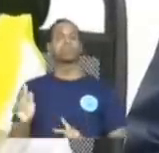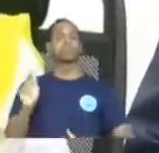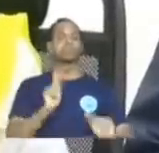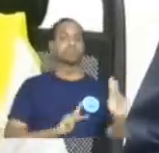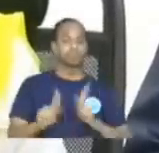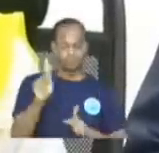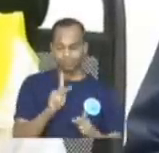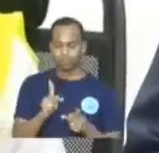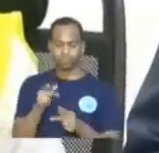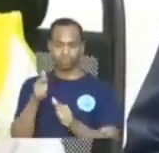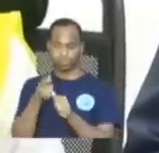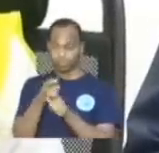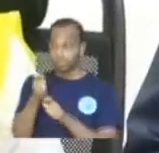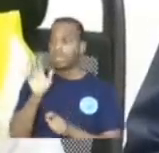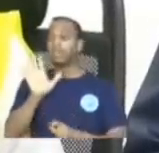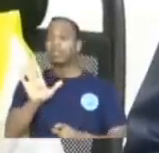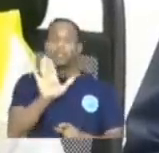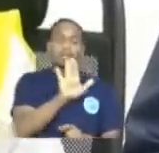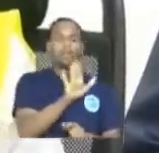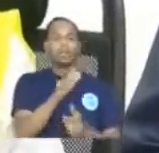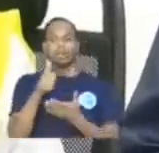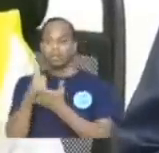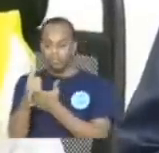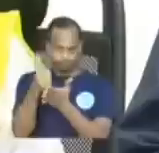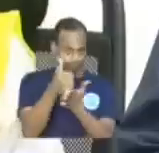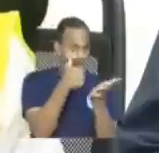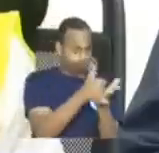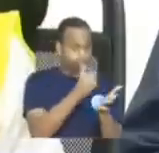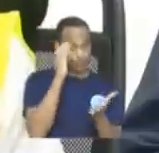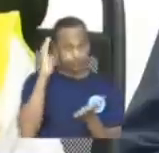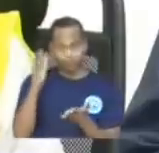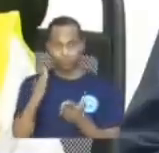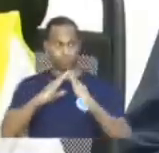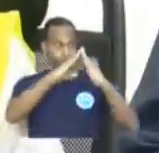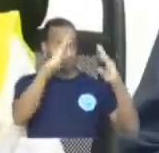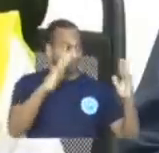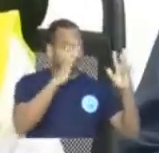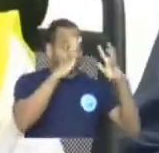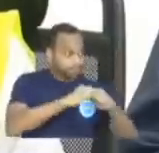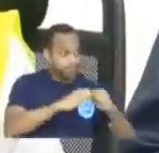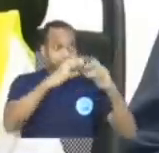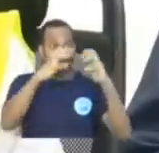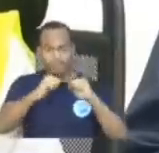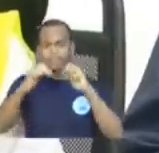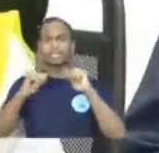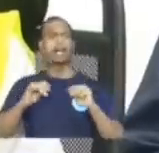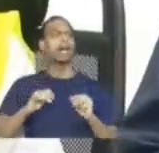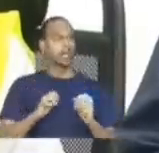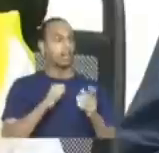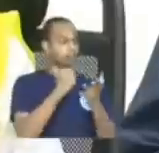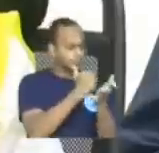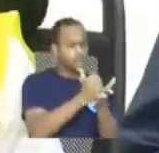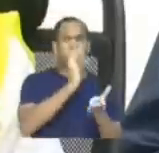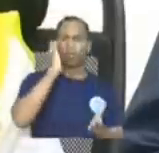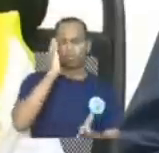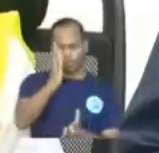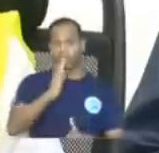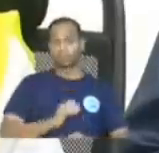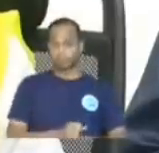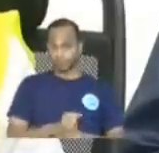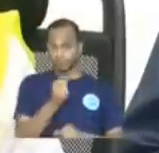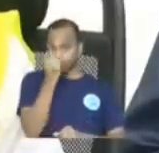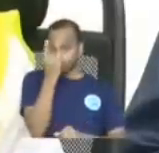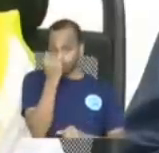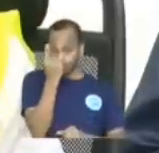personas afectadas, de las viviendas que han sido afectadas también. Quiero decir que donde